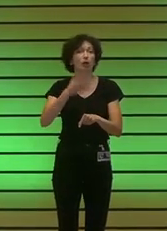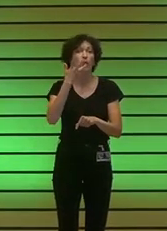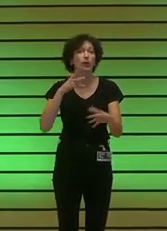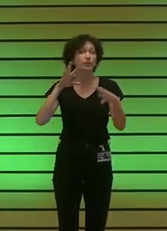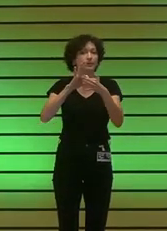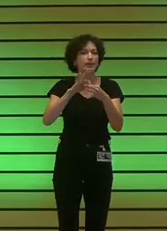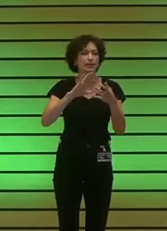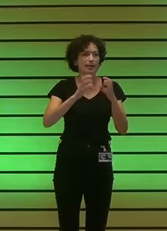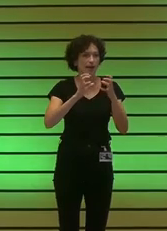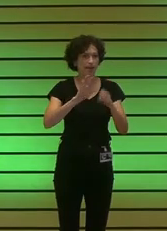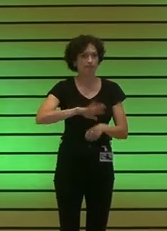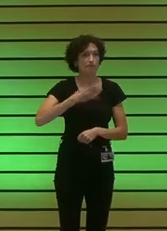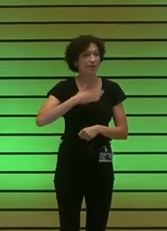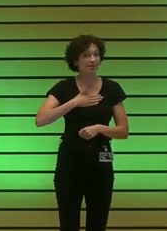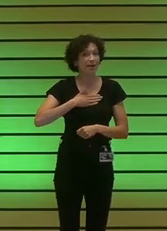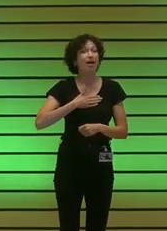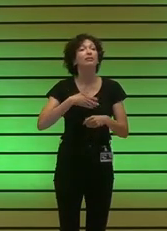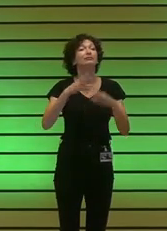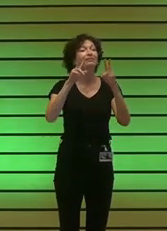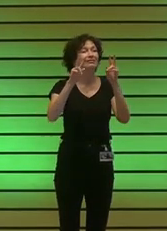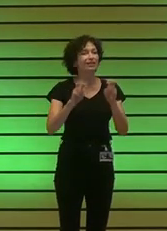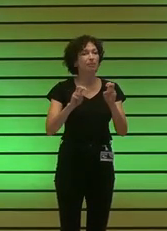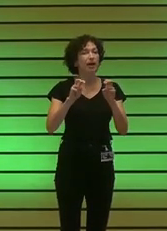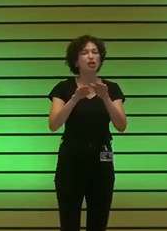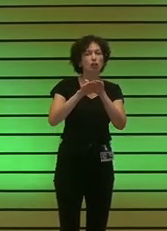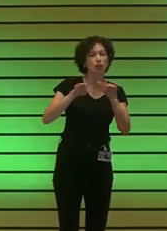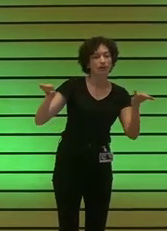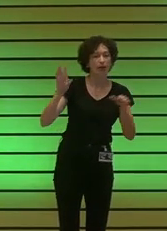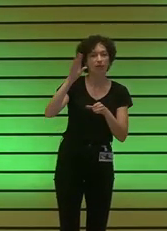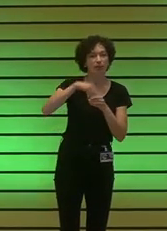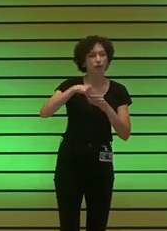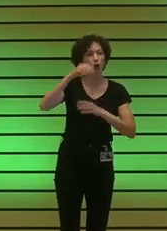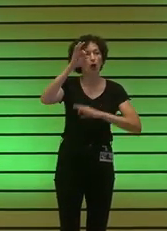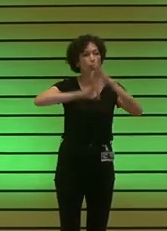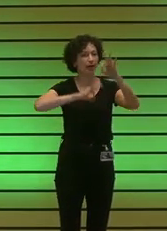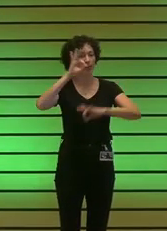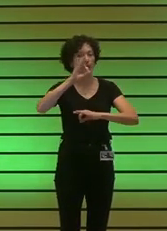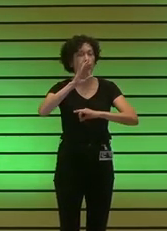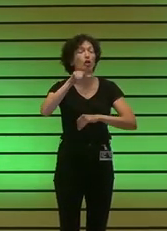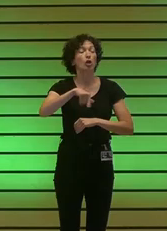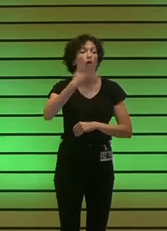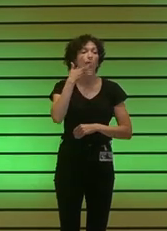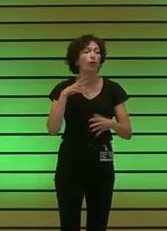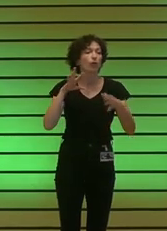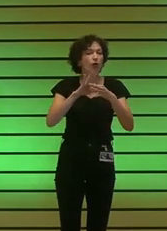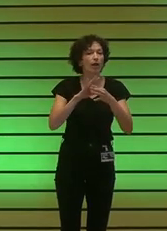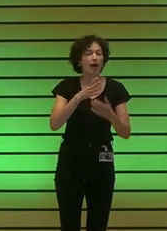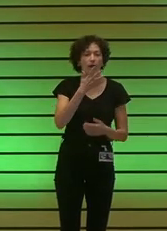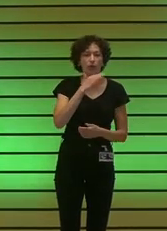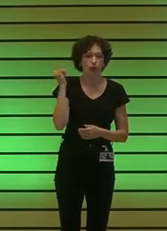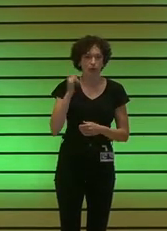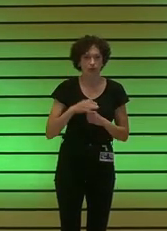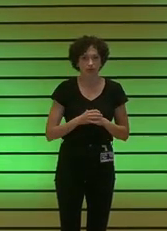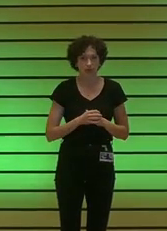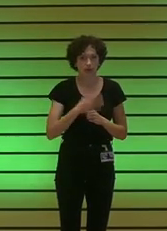naranja. Y mañana hablaremos de sostenibilidad en las organizaciones y el color será azul.